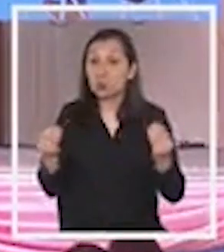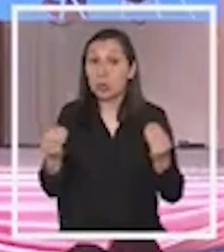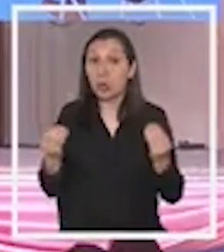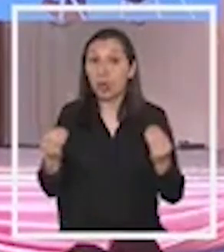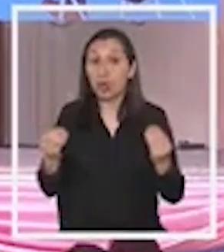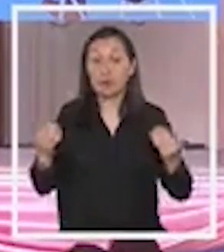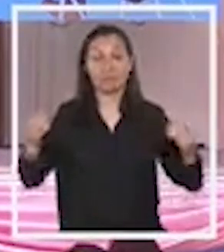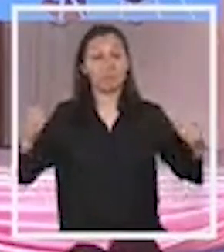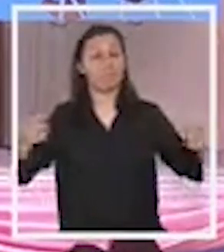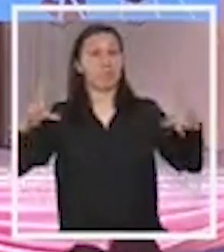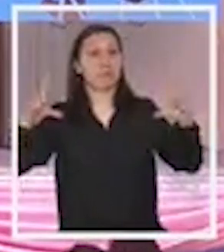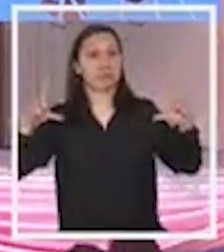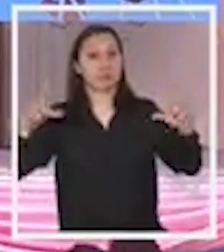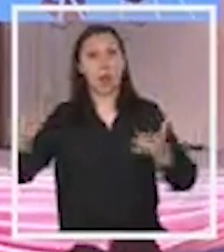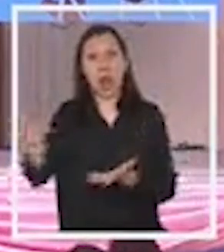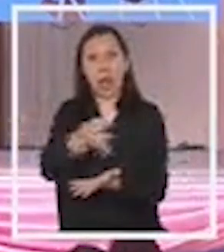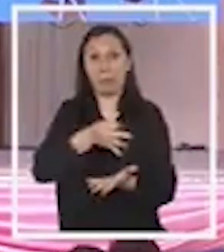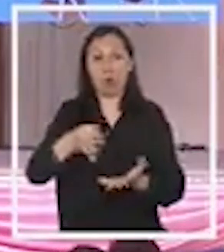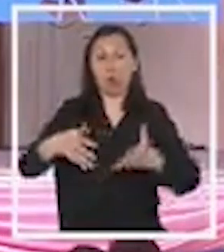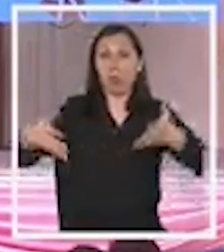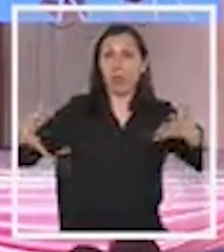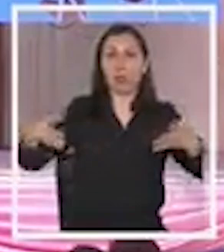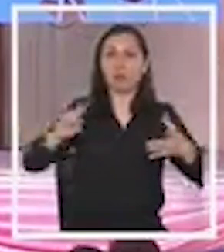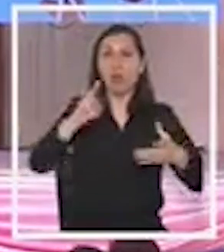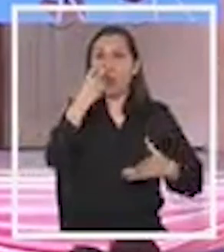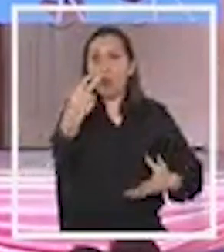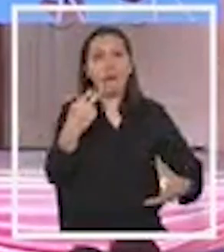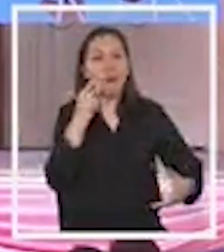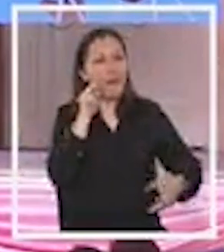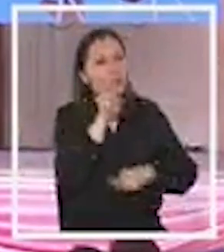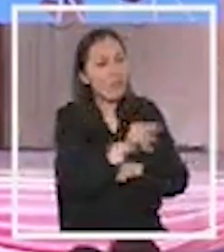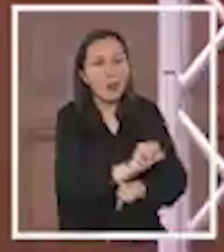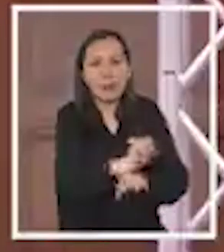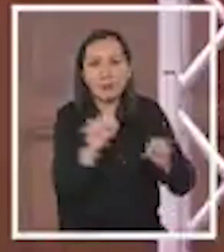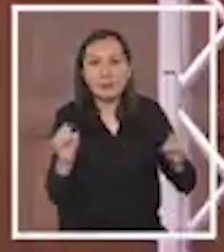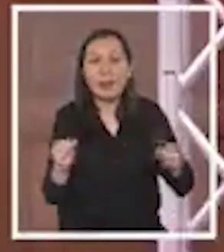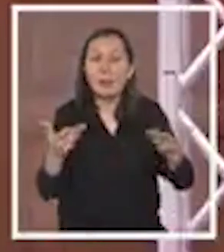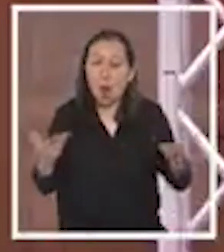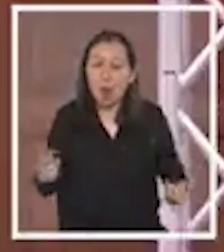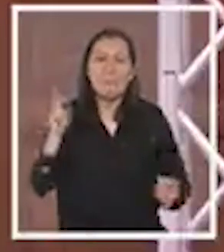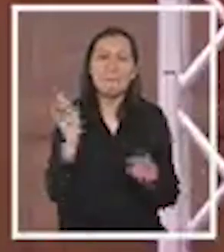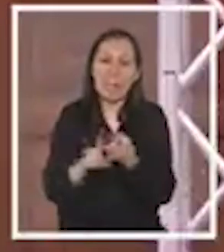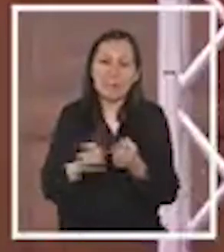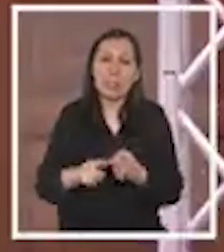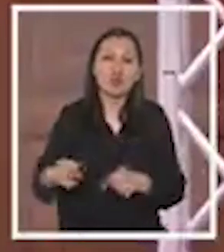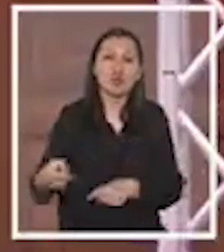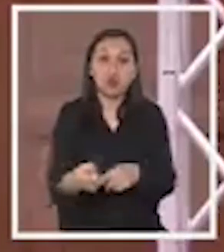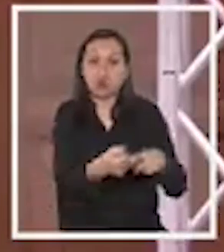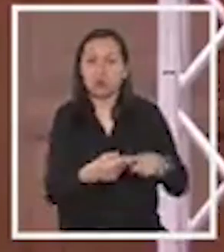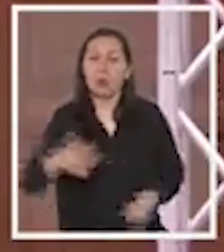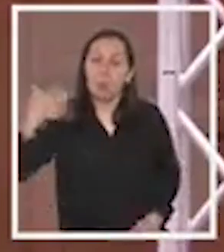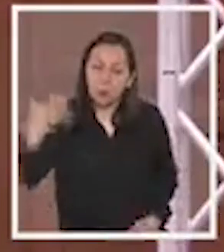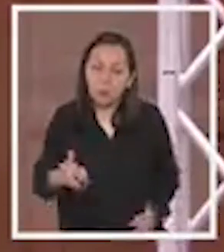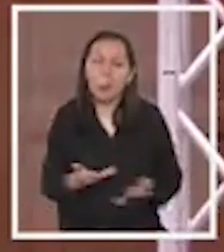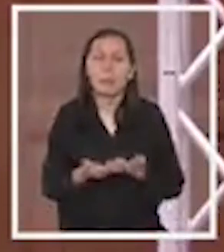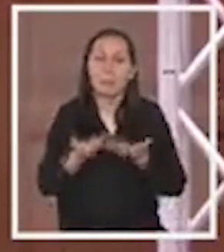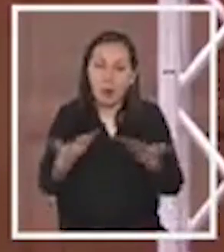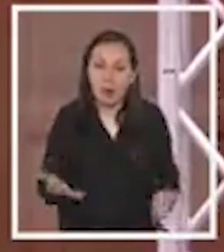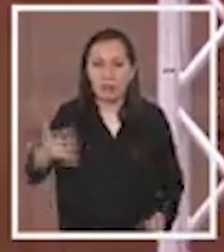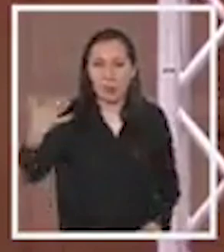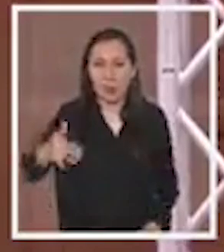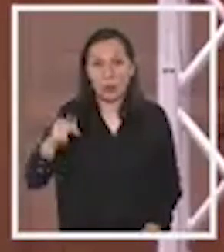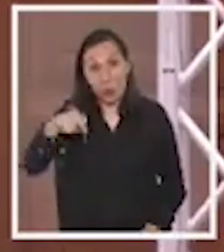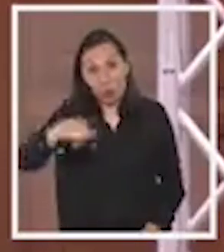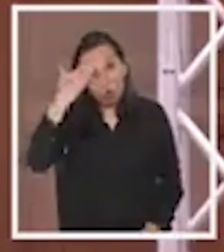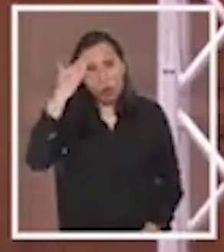luces ampulosas y el palacio que significa, no se ve. Entonces, por eso la participación social es importante. Por eso es importante.